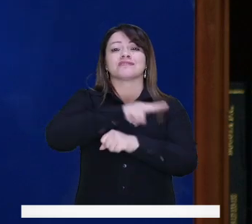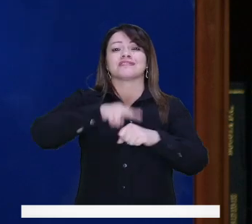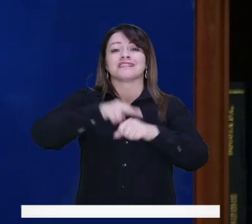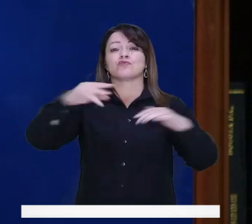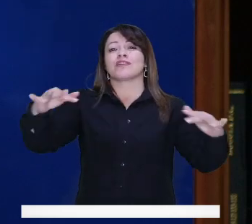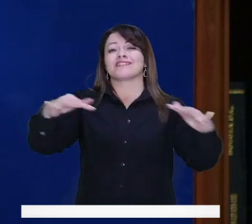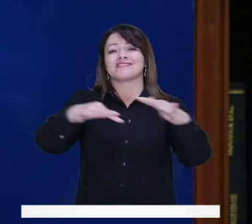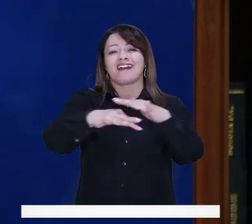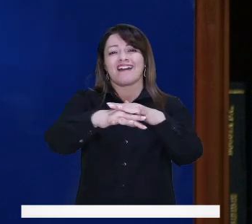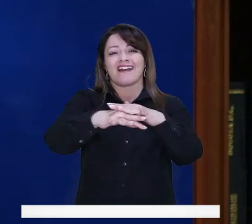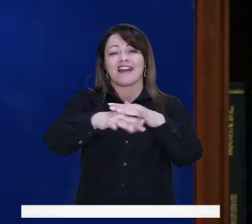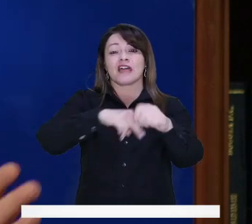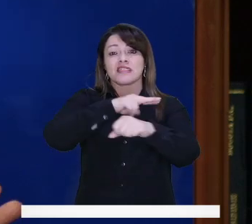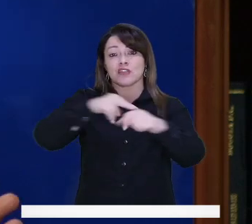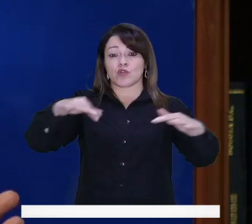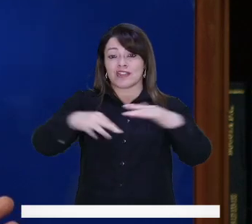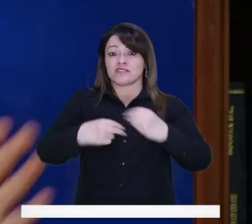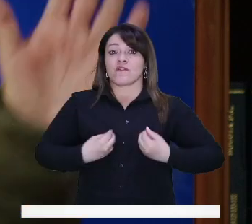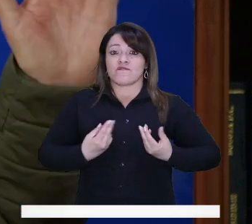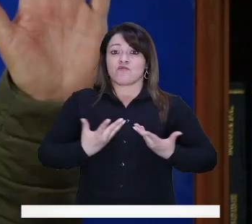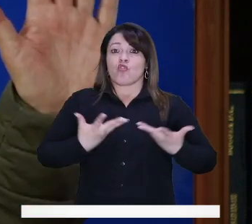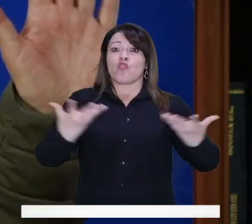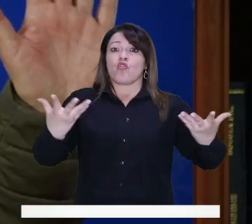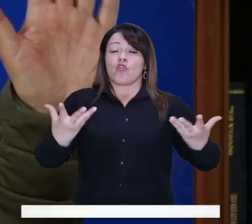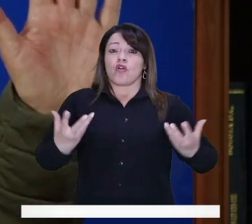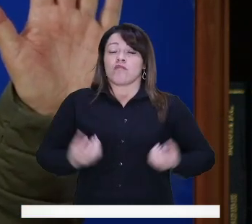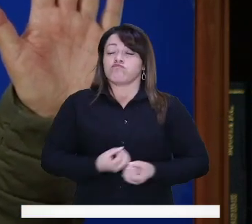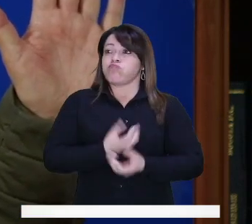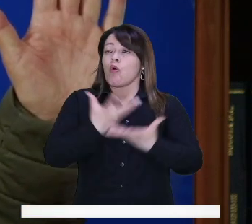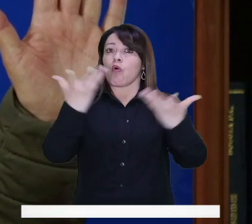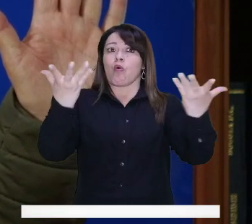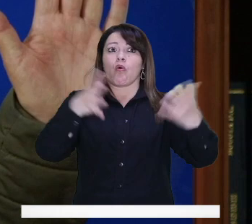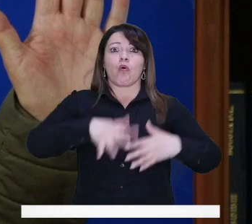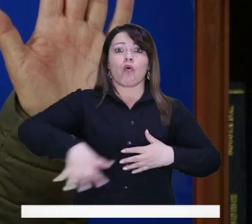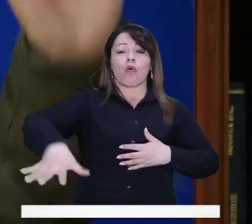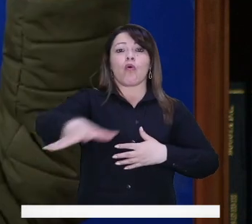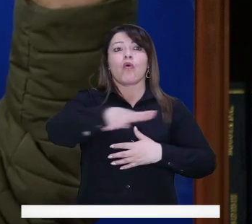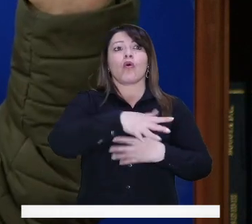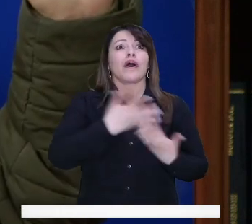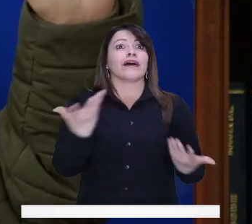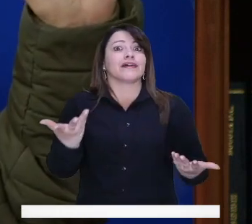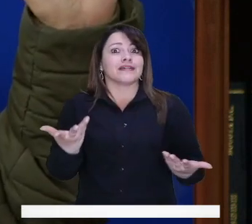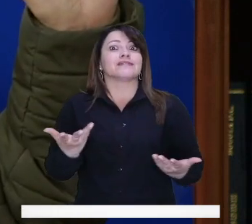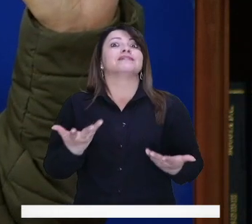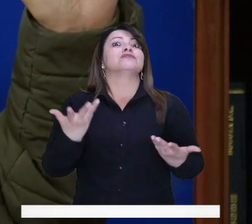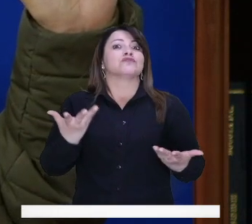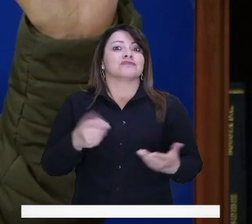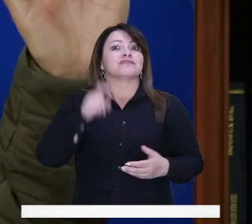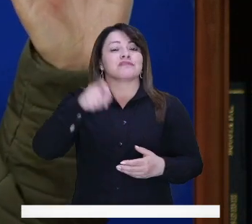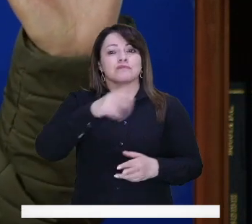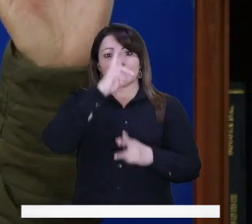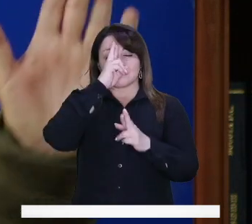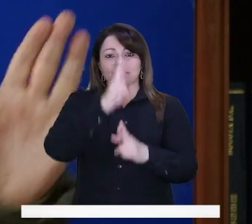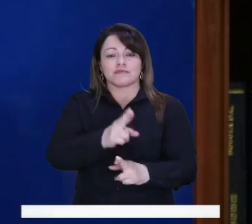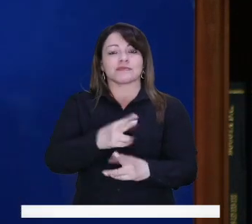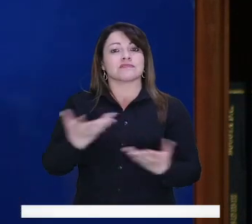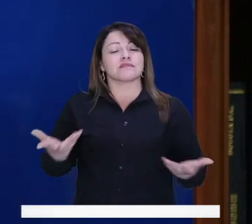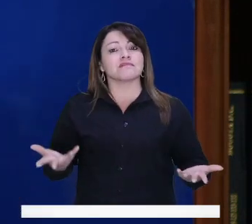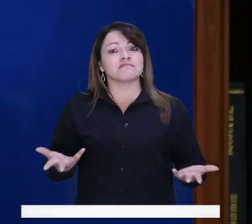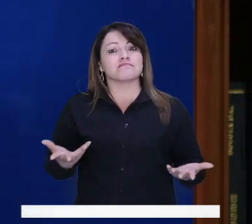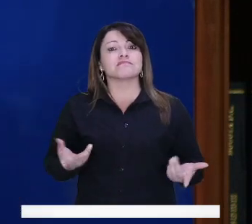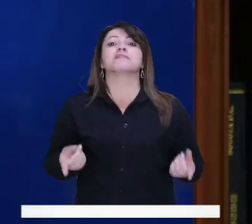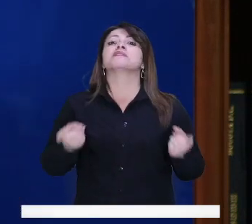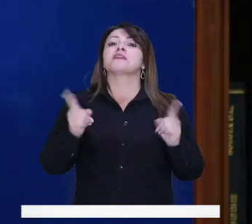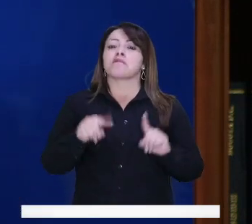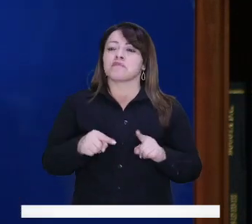la naturaleza. Y la naturaleza es un ser vivo, y habla, y se despacha. Y voy a ponerlo en